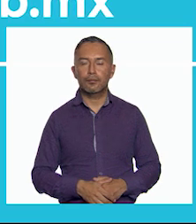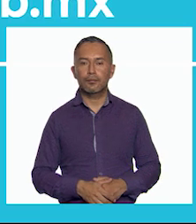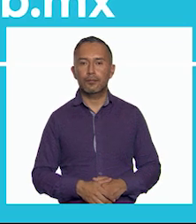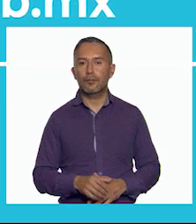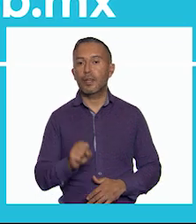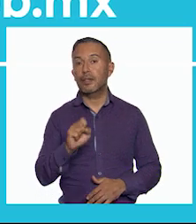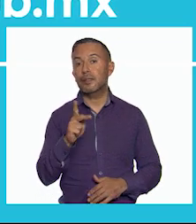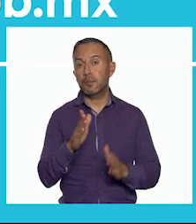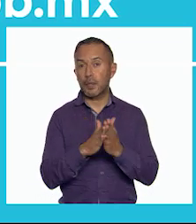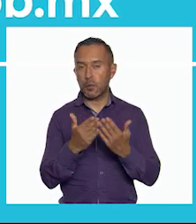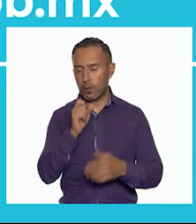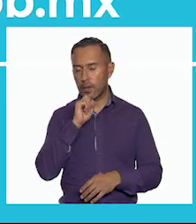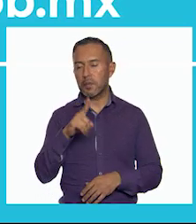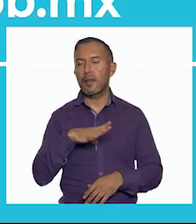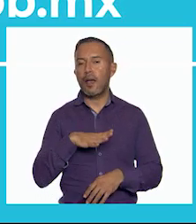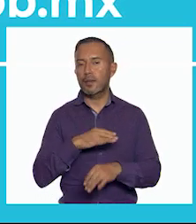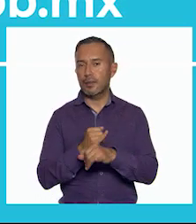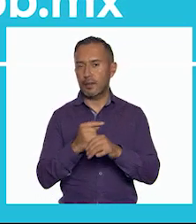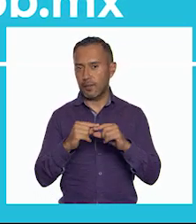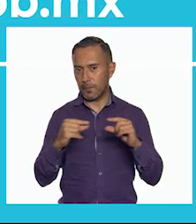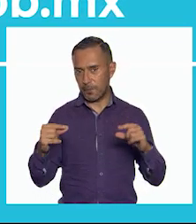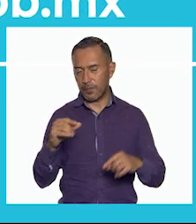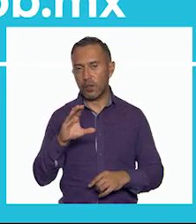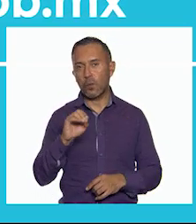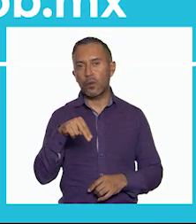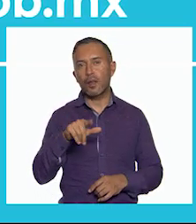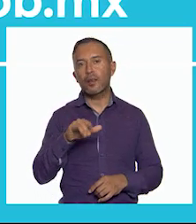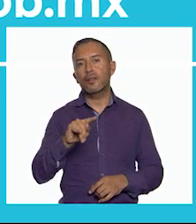También puedes encontrar los libros de texto en la página